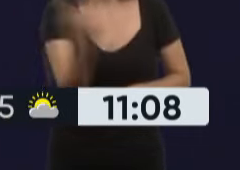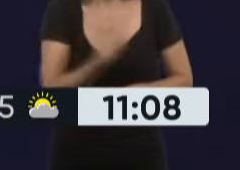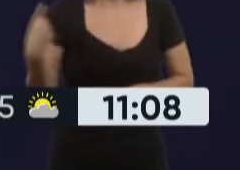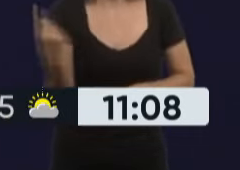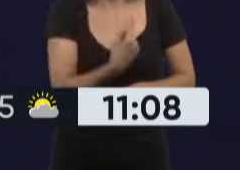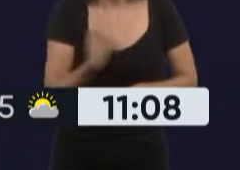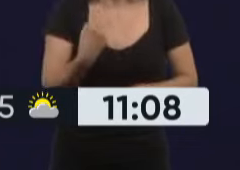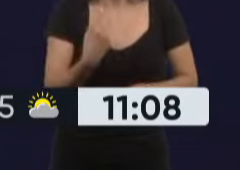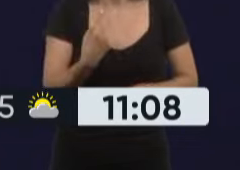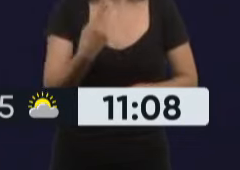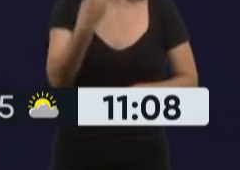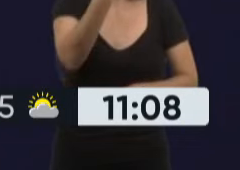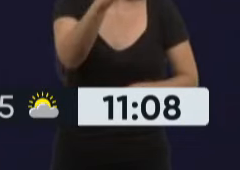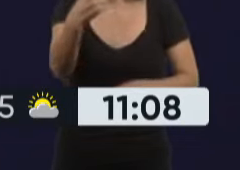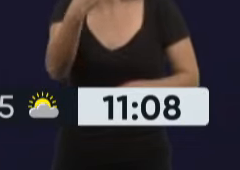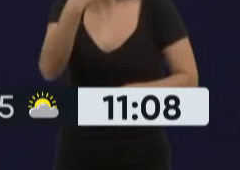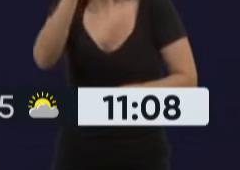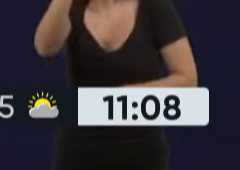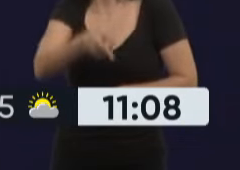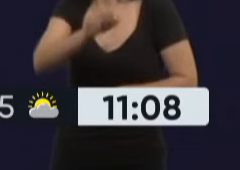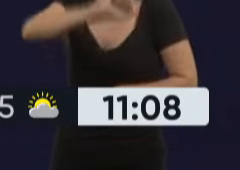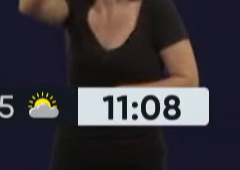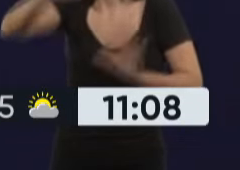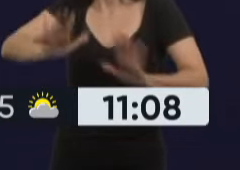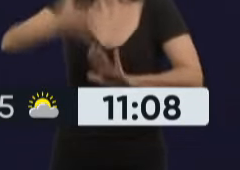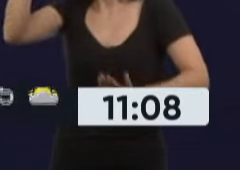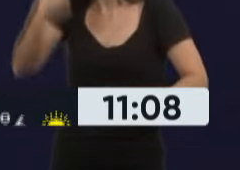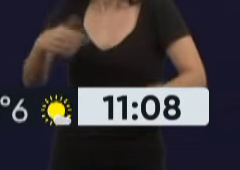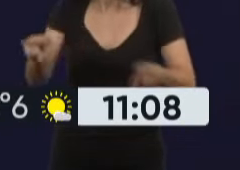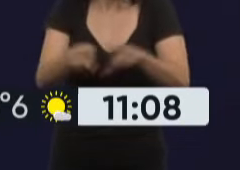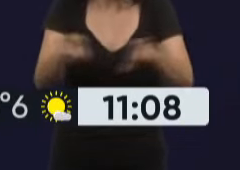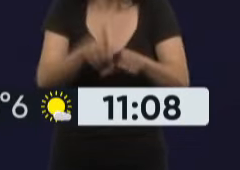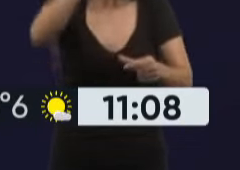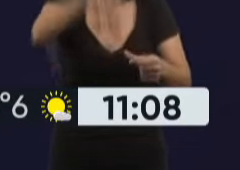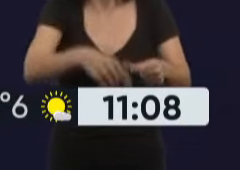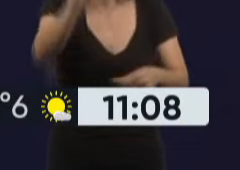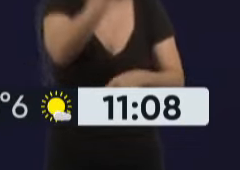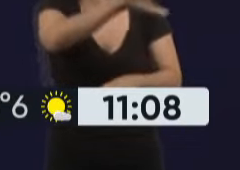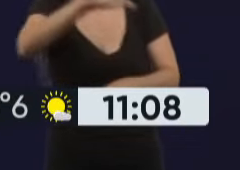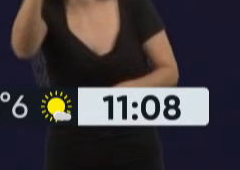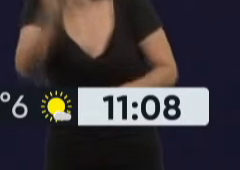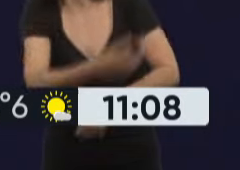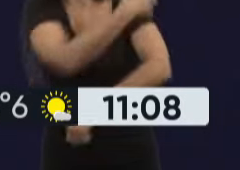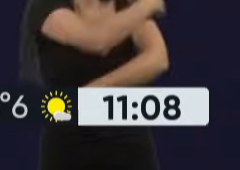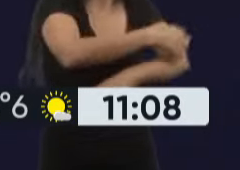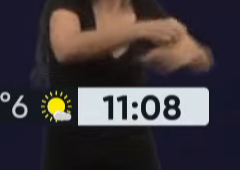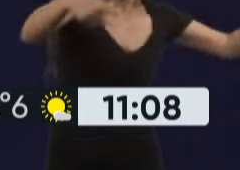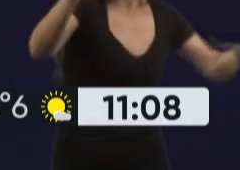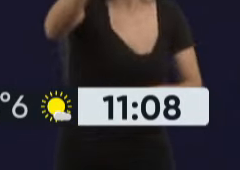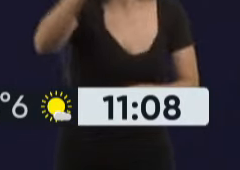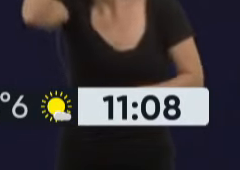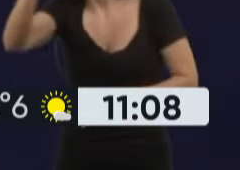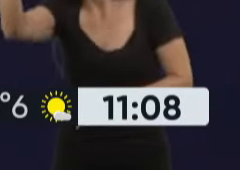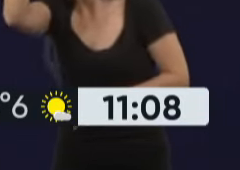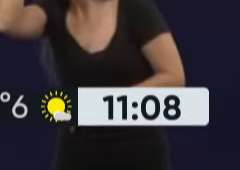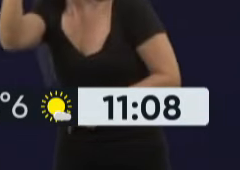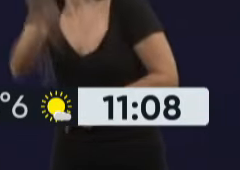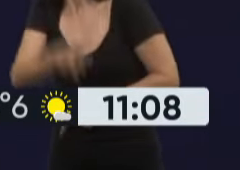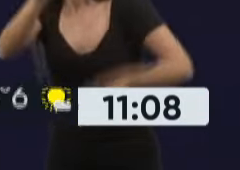un 2% de inflación a un 60 55 por de pobres a un 10 o 12 o 15%